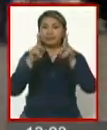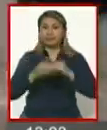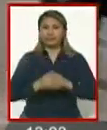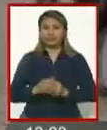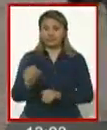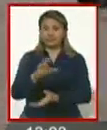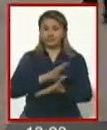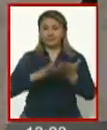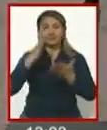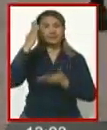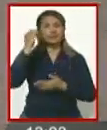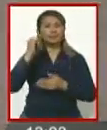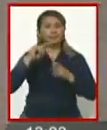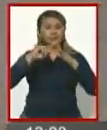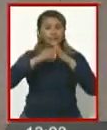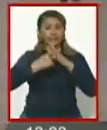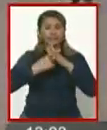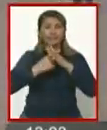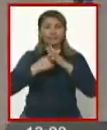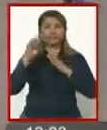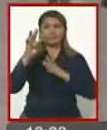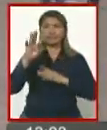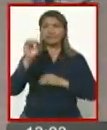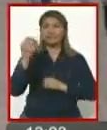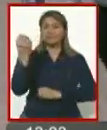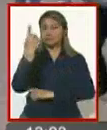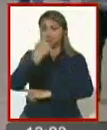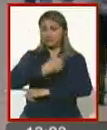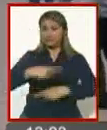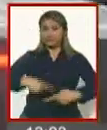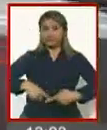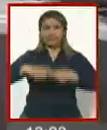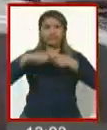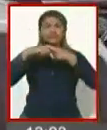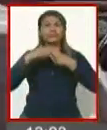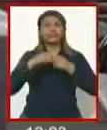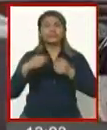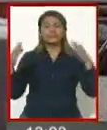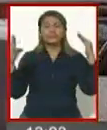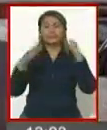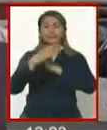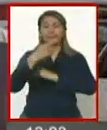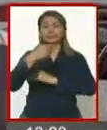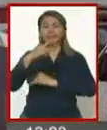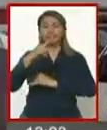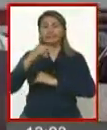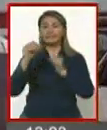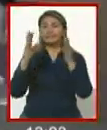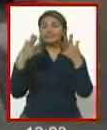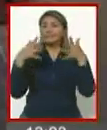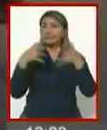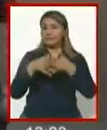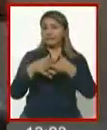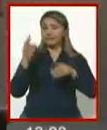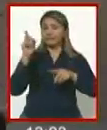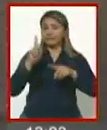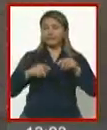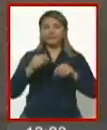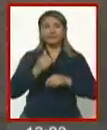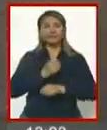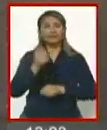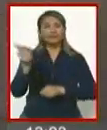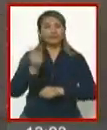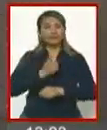El conflicto se da porque desde que se inició la cuarentena en el mercado La Ramada, la avenida Grigotá fue bloqueada, no permitiendo así